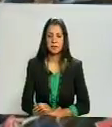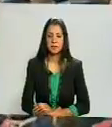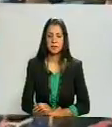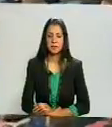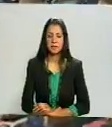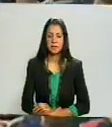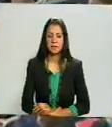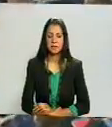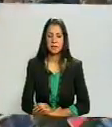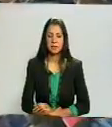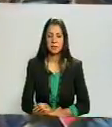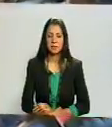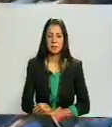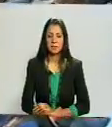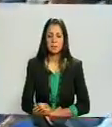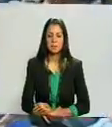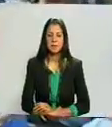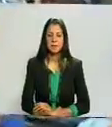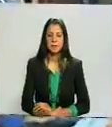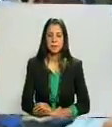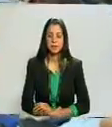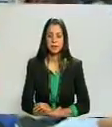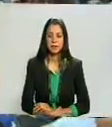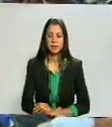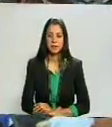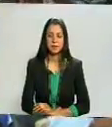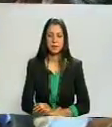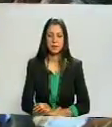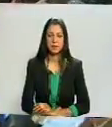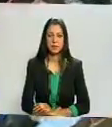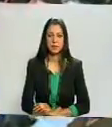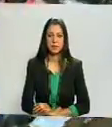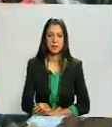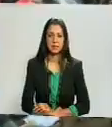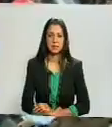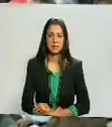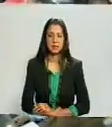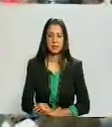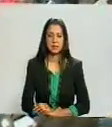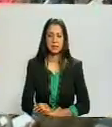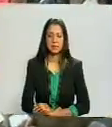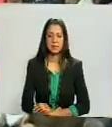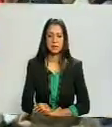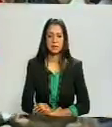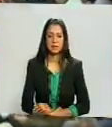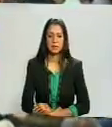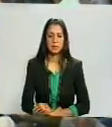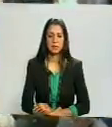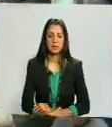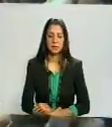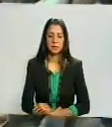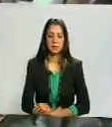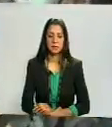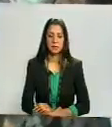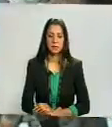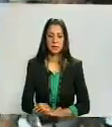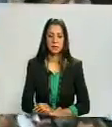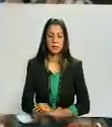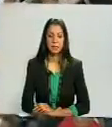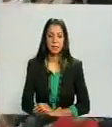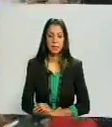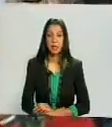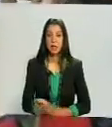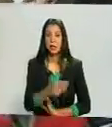La sesión 35, por voto unánime, las y los constituyentes, se aprobó el acta de la 34ª sesión de la